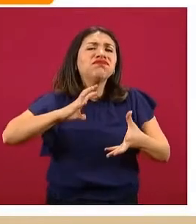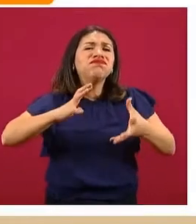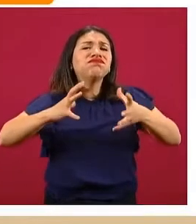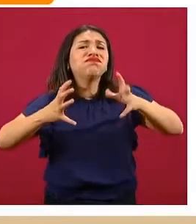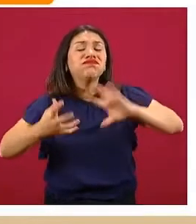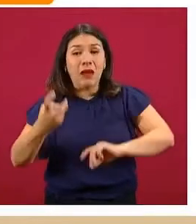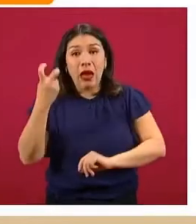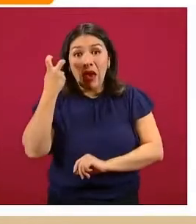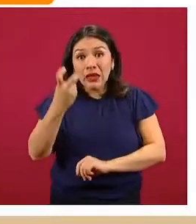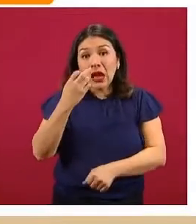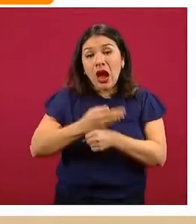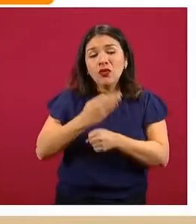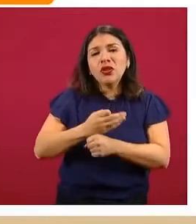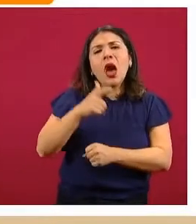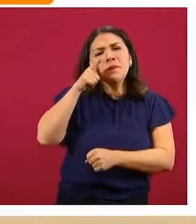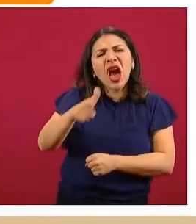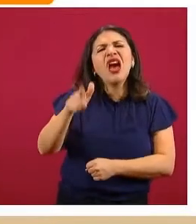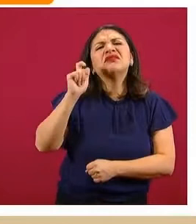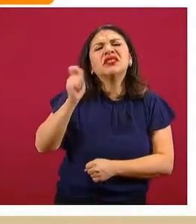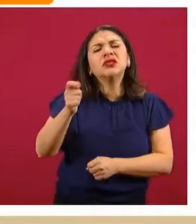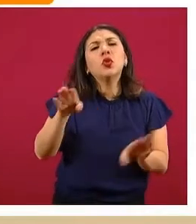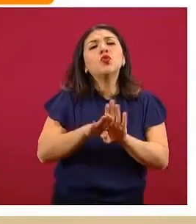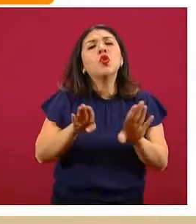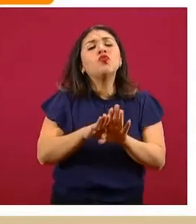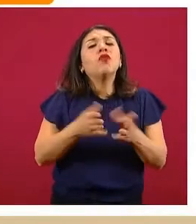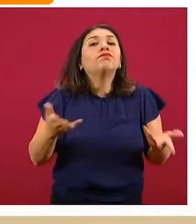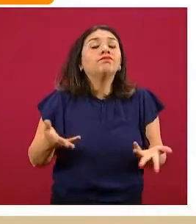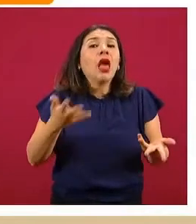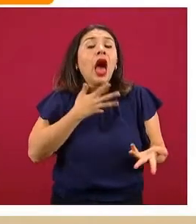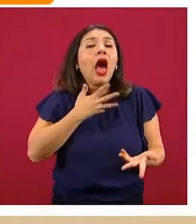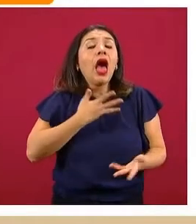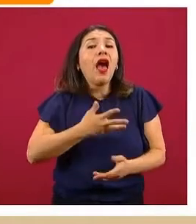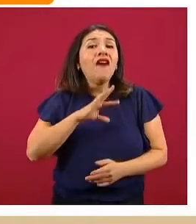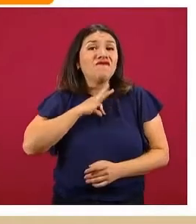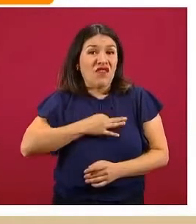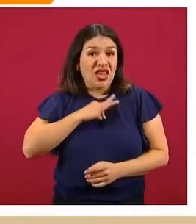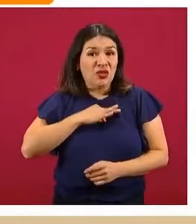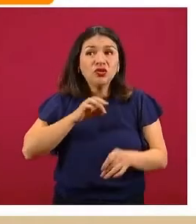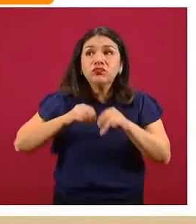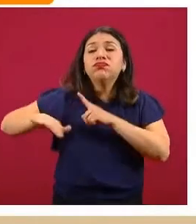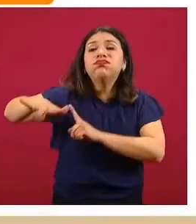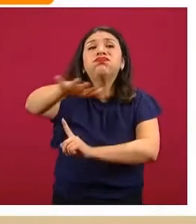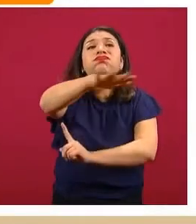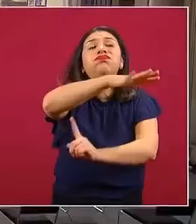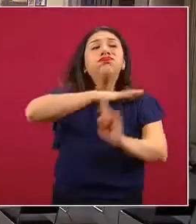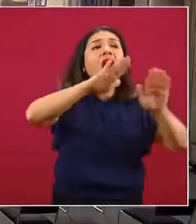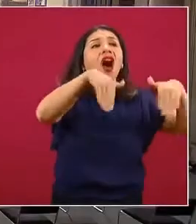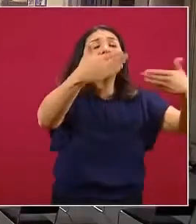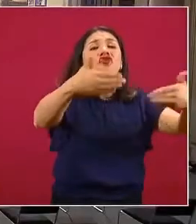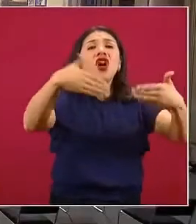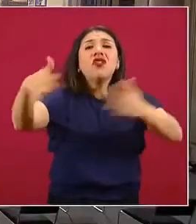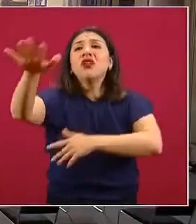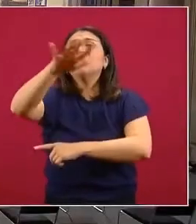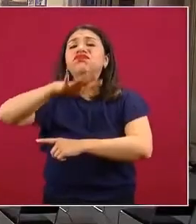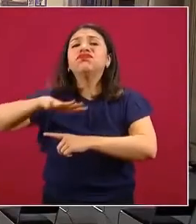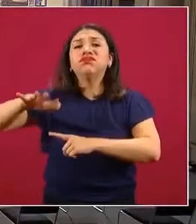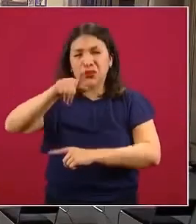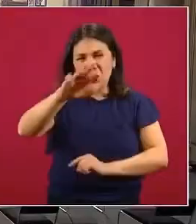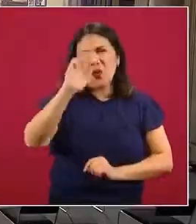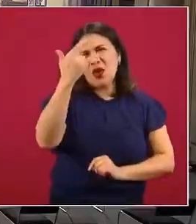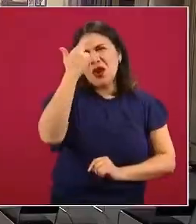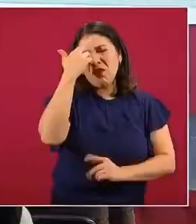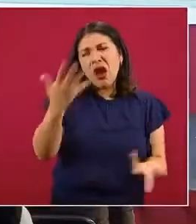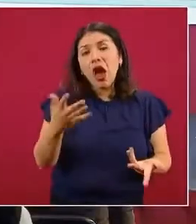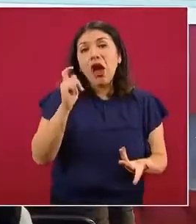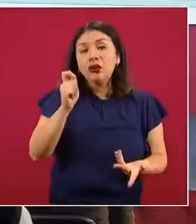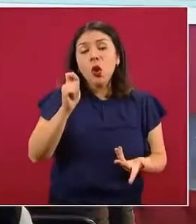y este precisamente nos habla de la circulación del virus en las diferentes regiones del país. Recordemos